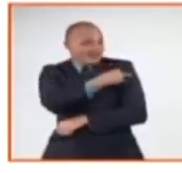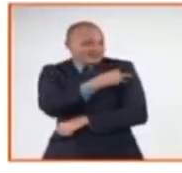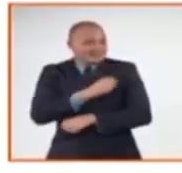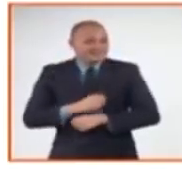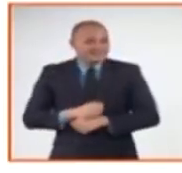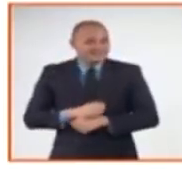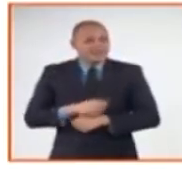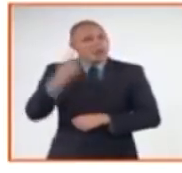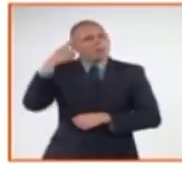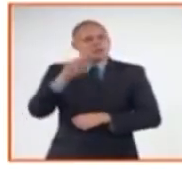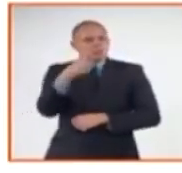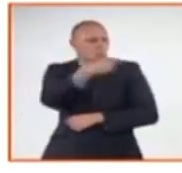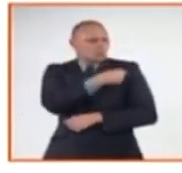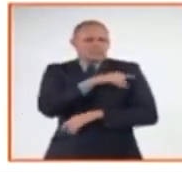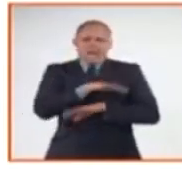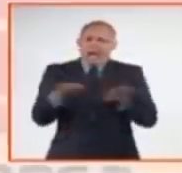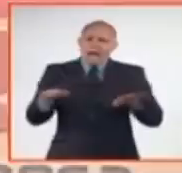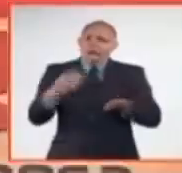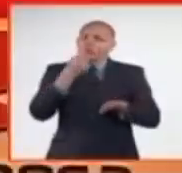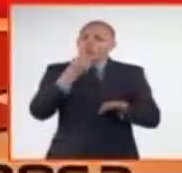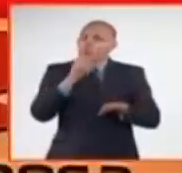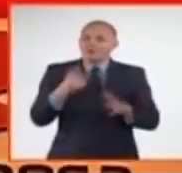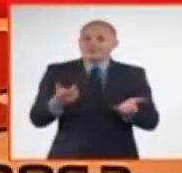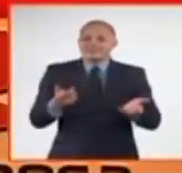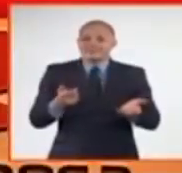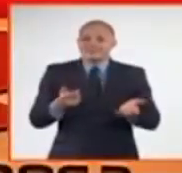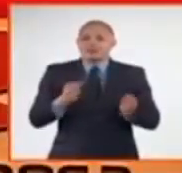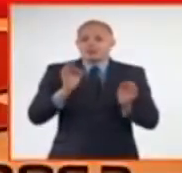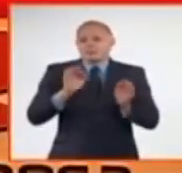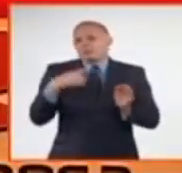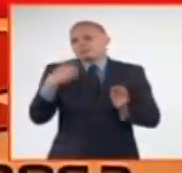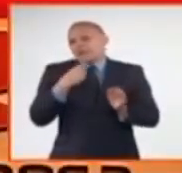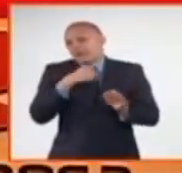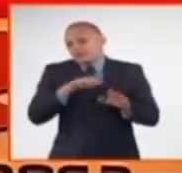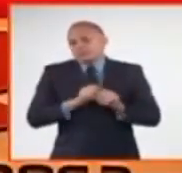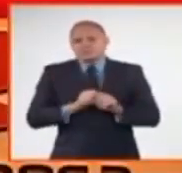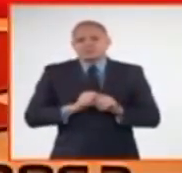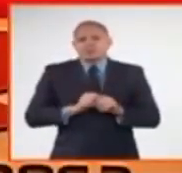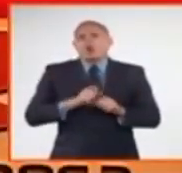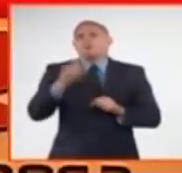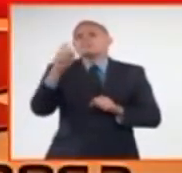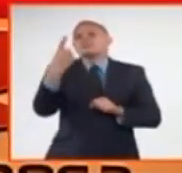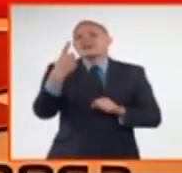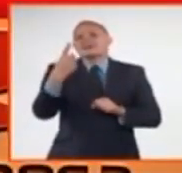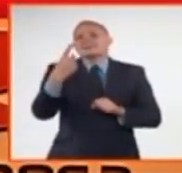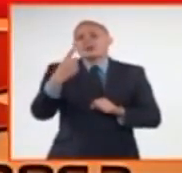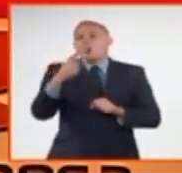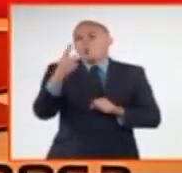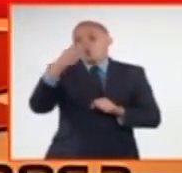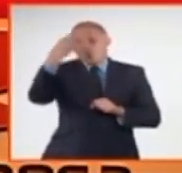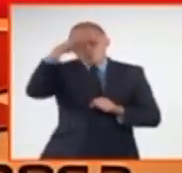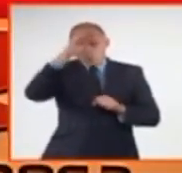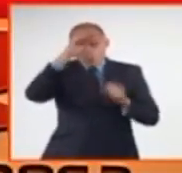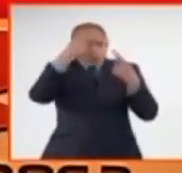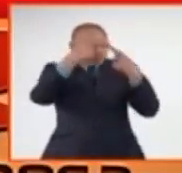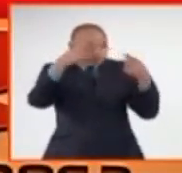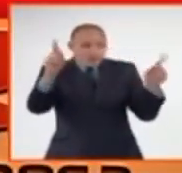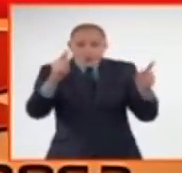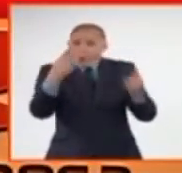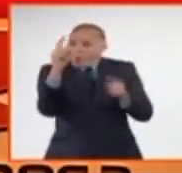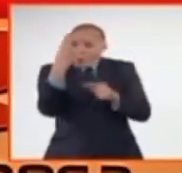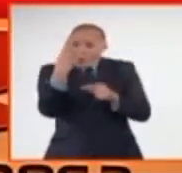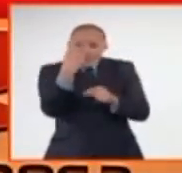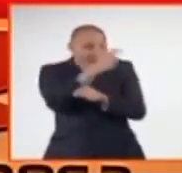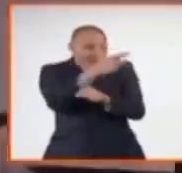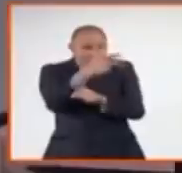con extender la vacunación si usted no tiene la capacidad entonces puede suministrarle la segunda la tercera en el momento que le toca es un sido muy cuidadoso con